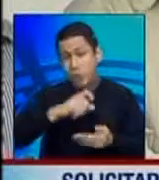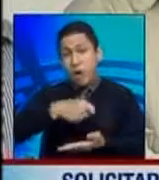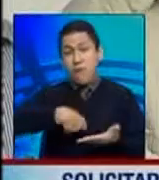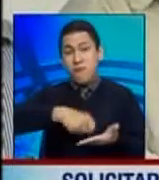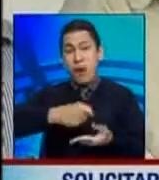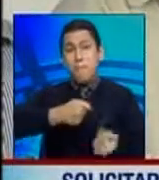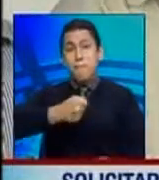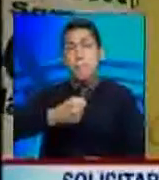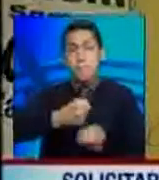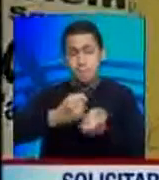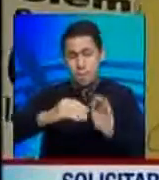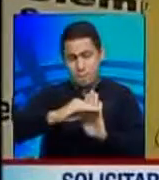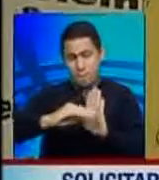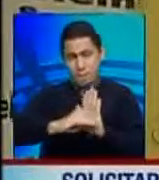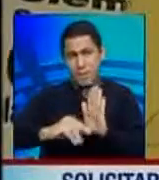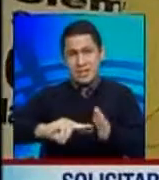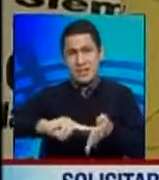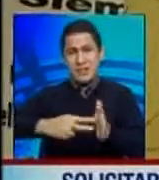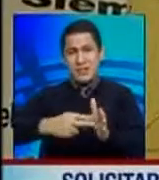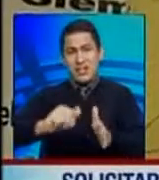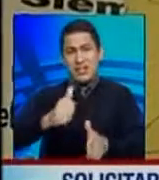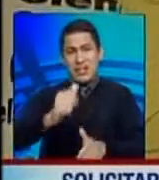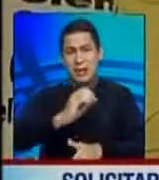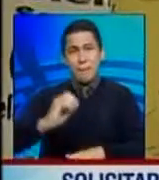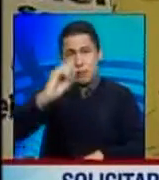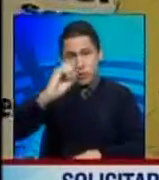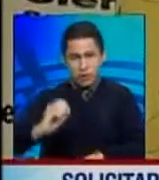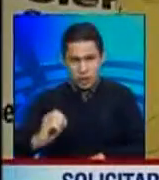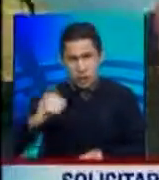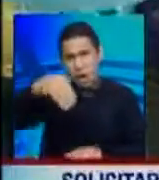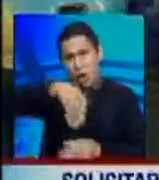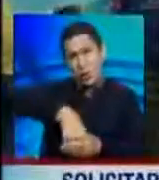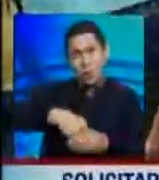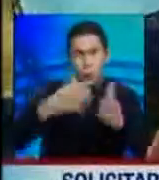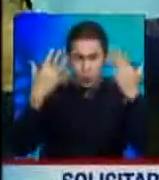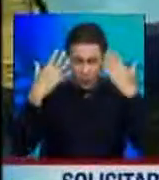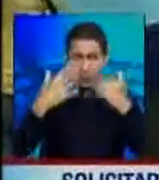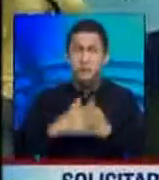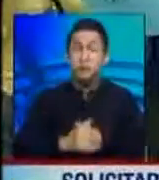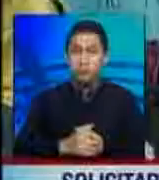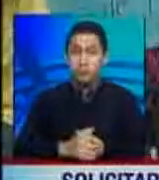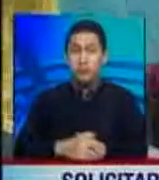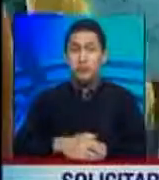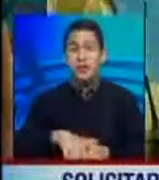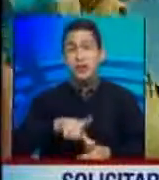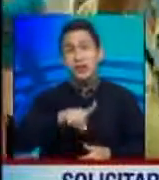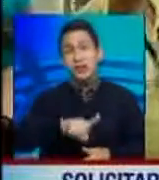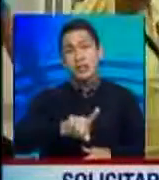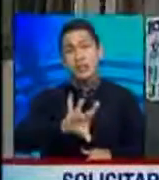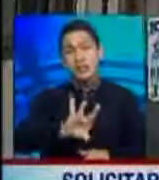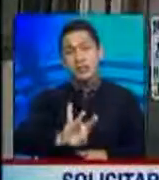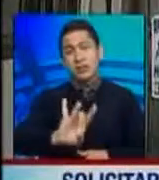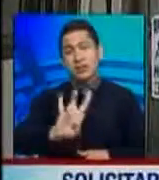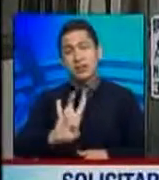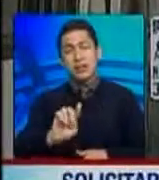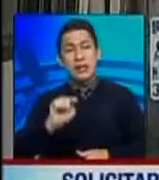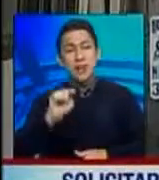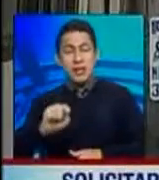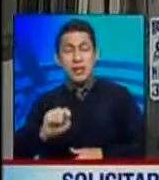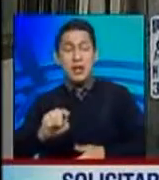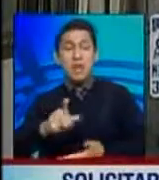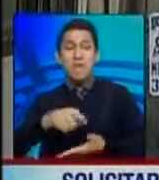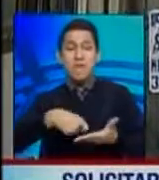que corresponden al 10% del número de electores de Guayaquil, es decir, 187 mil